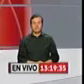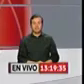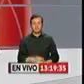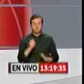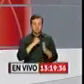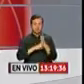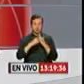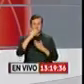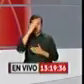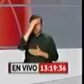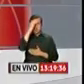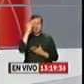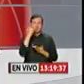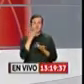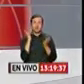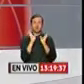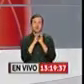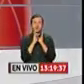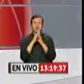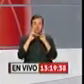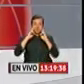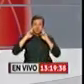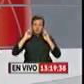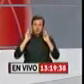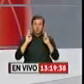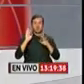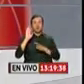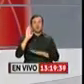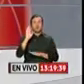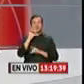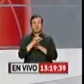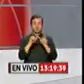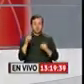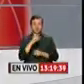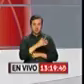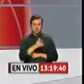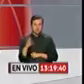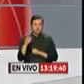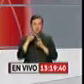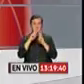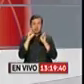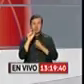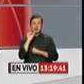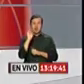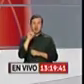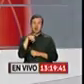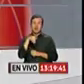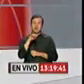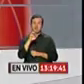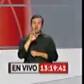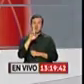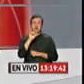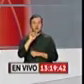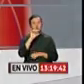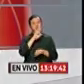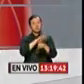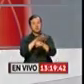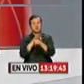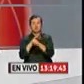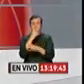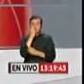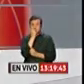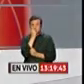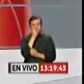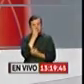Y el Ministerio de Educación realizó un acto de reconocimiento y compromiso a las víctimas del caso Ampetra. Hicieron un llamado a romper el